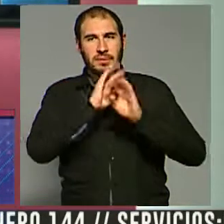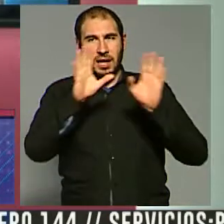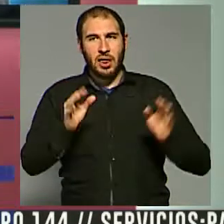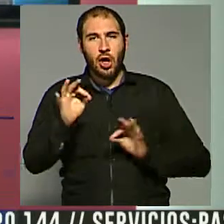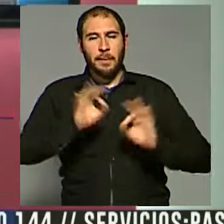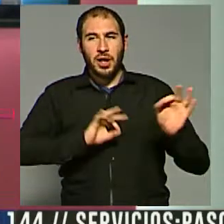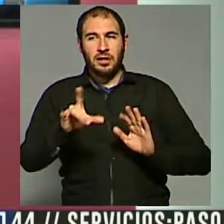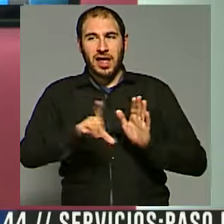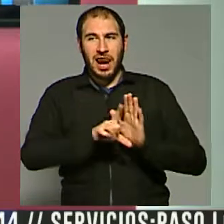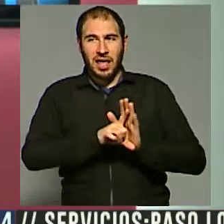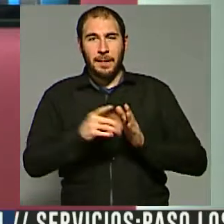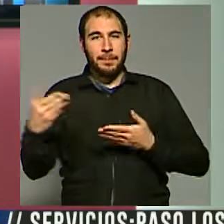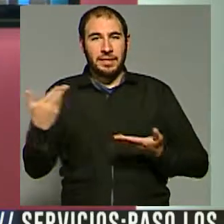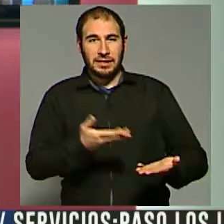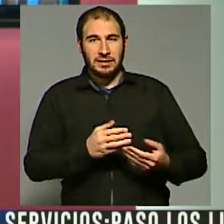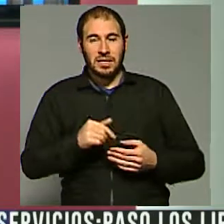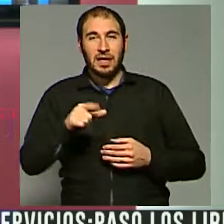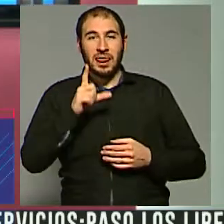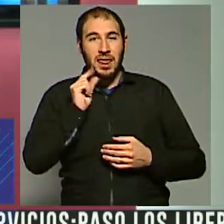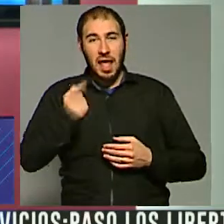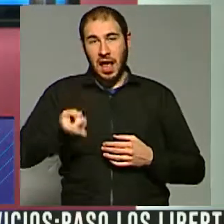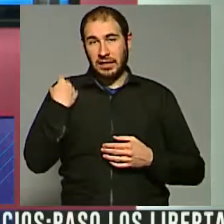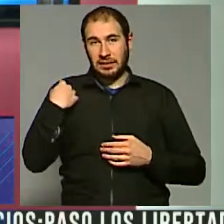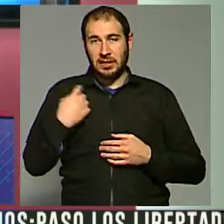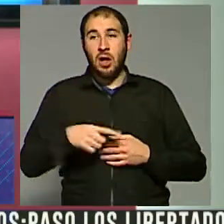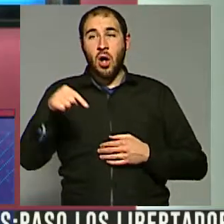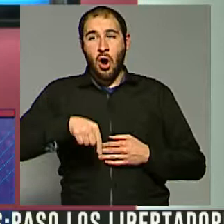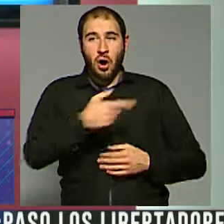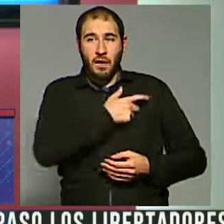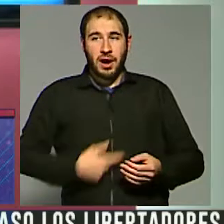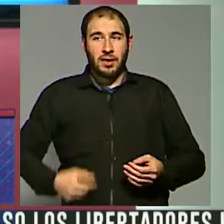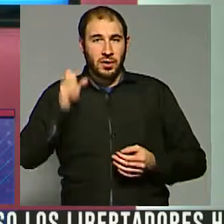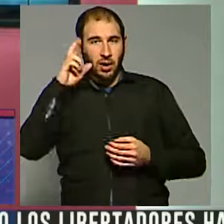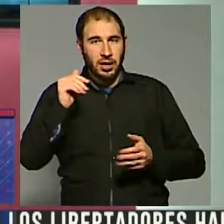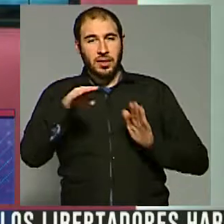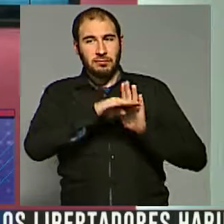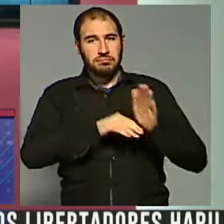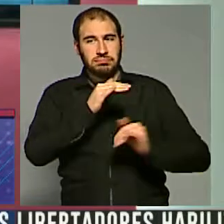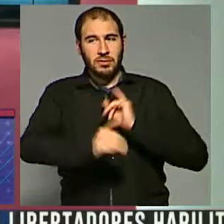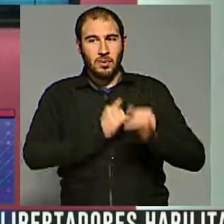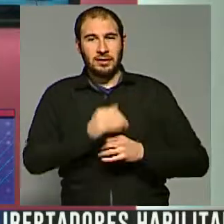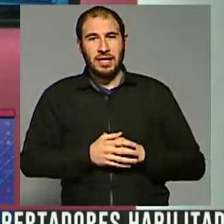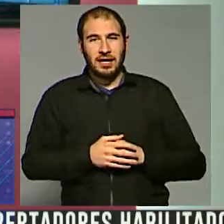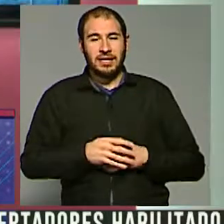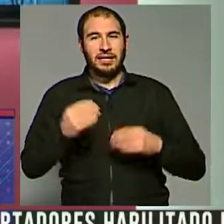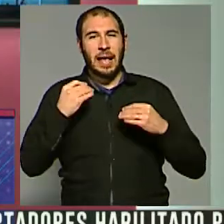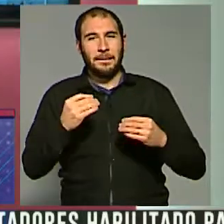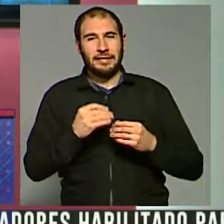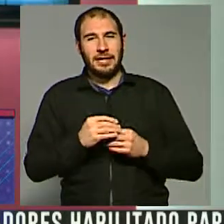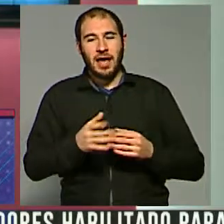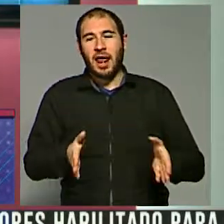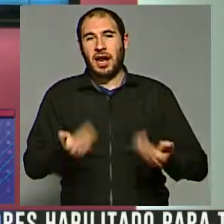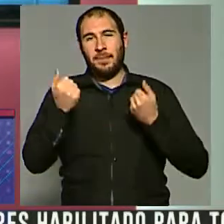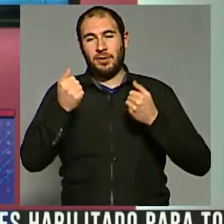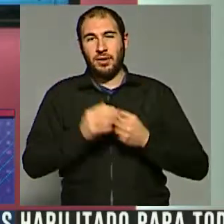este proyecto de ley que fue presentado en el día de ayer y que hoy el gobernador Alfredo Cornejo brindó algunos detalles sobre lo que tiene que ver la